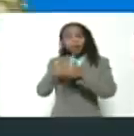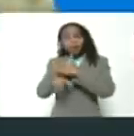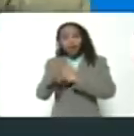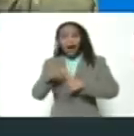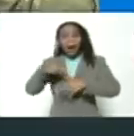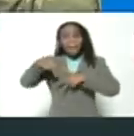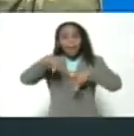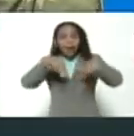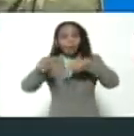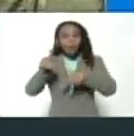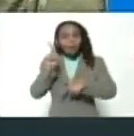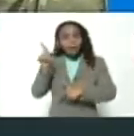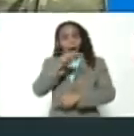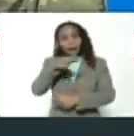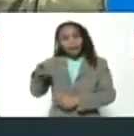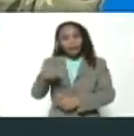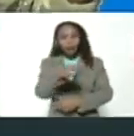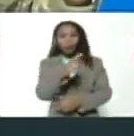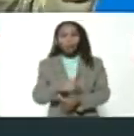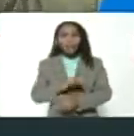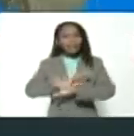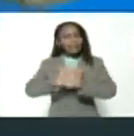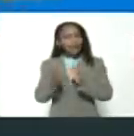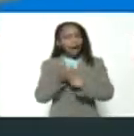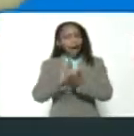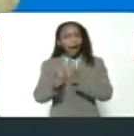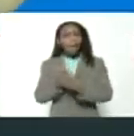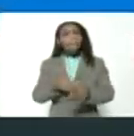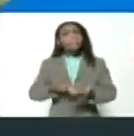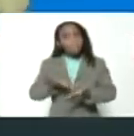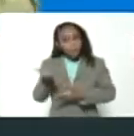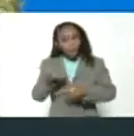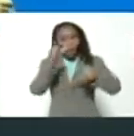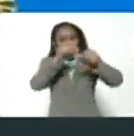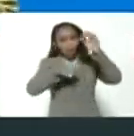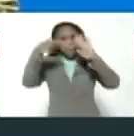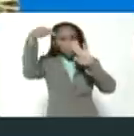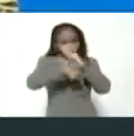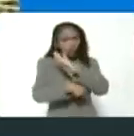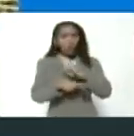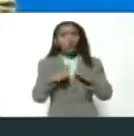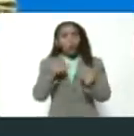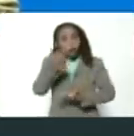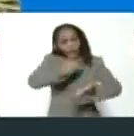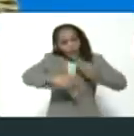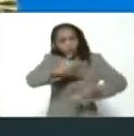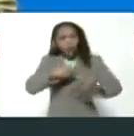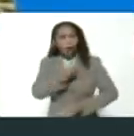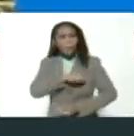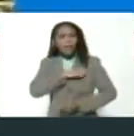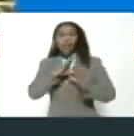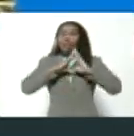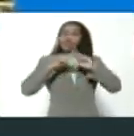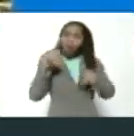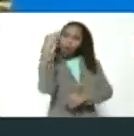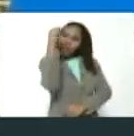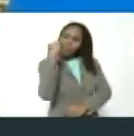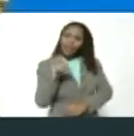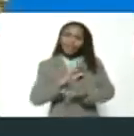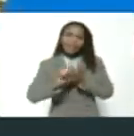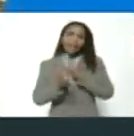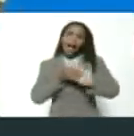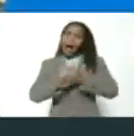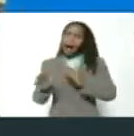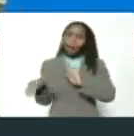Mediterráneo. Ya basta ya, ya basta. Vamos a revisar a fondo toda la relación con España, a todo nivel. Ya basta